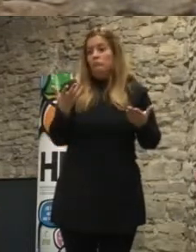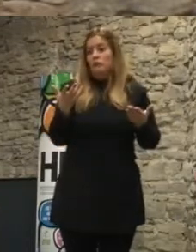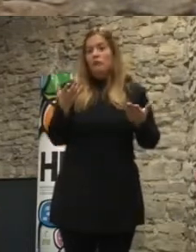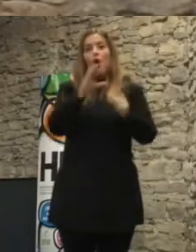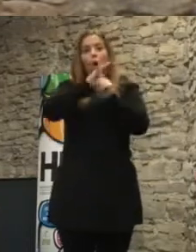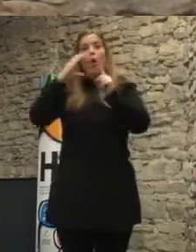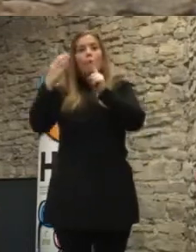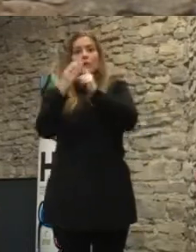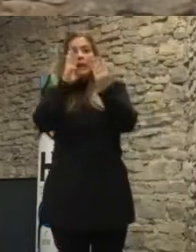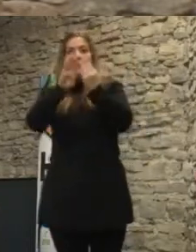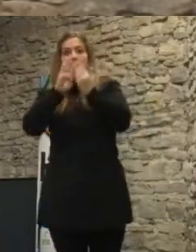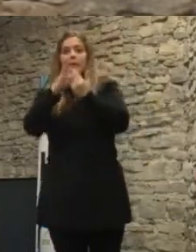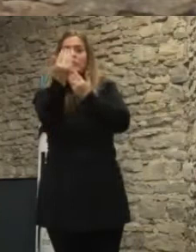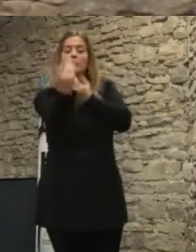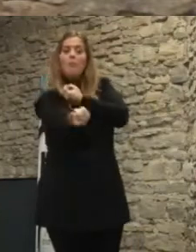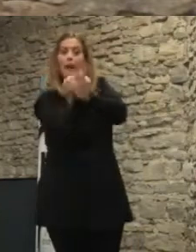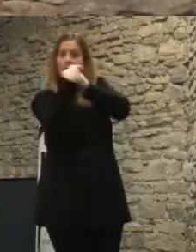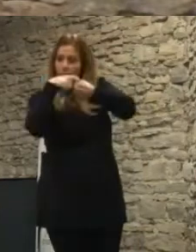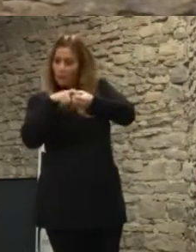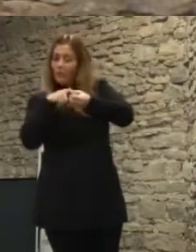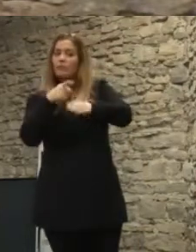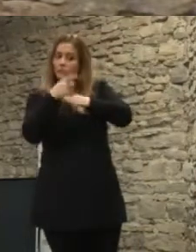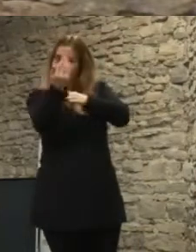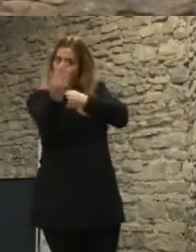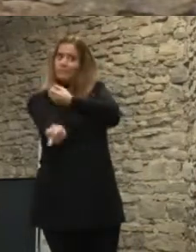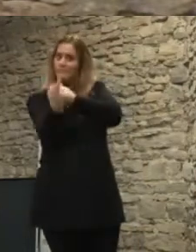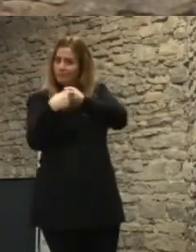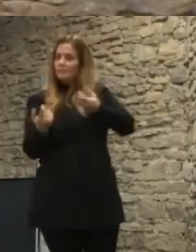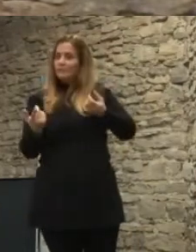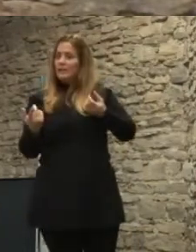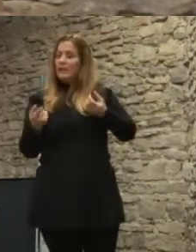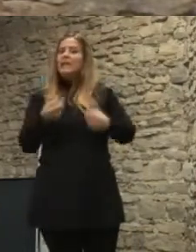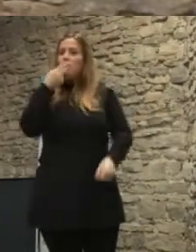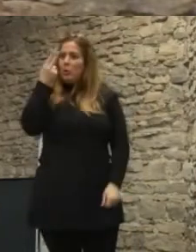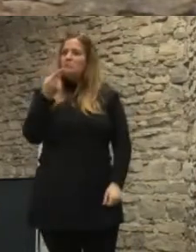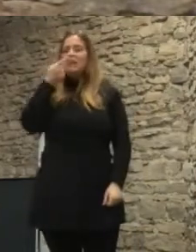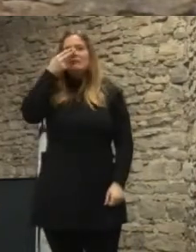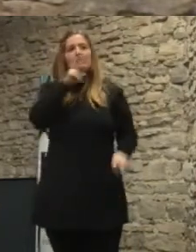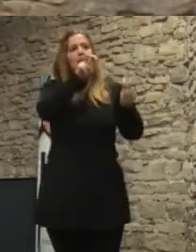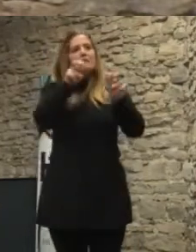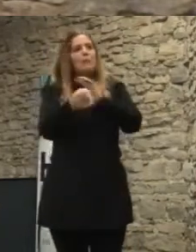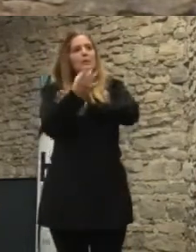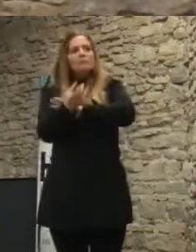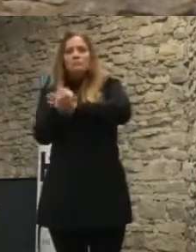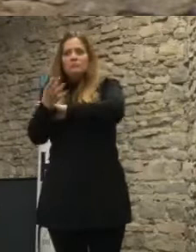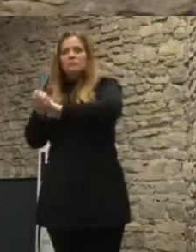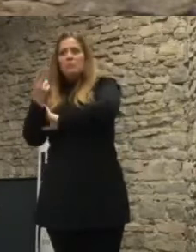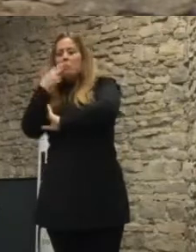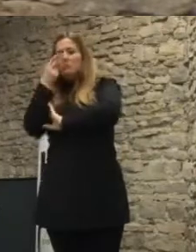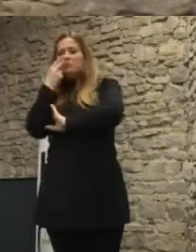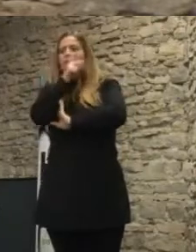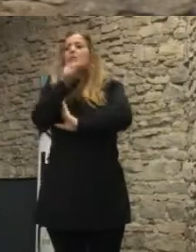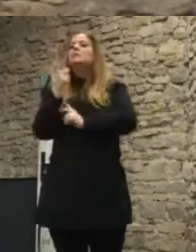con la participación asociativa. Es muy interesante lo que está saliendo. Es muy interesante lo que está saliendo. Hay gente que